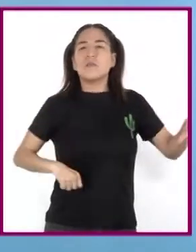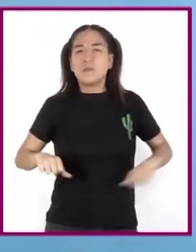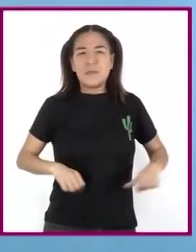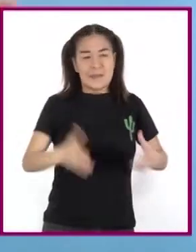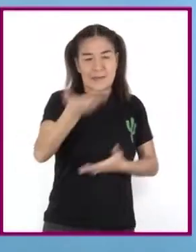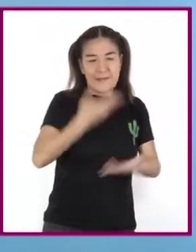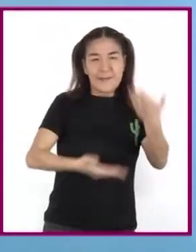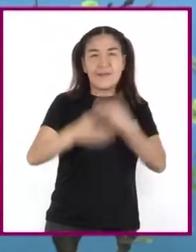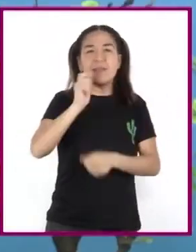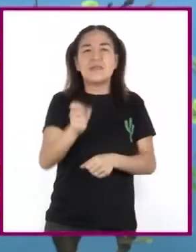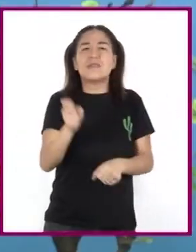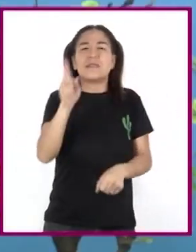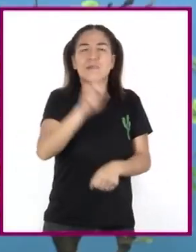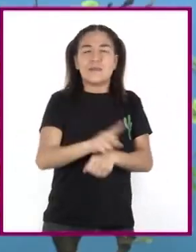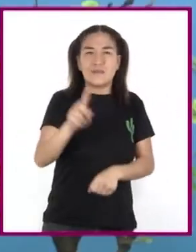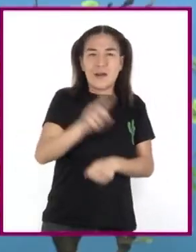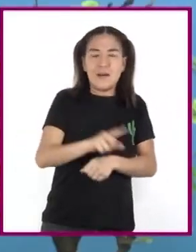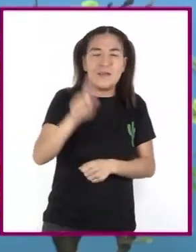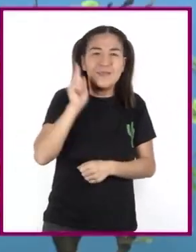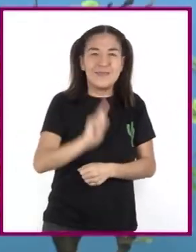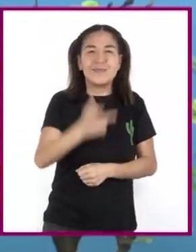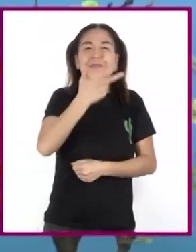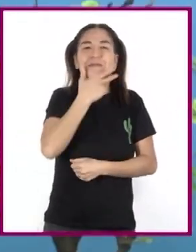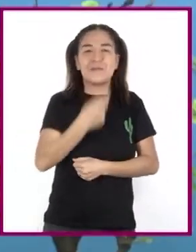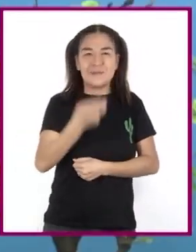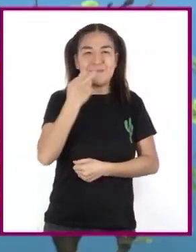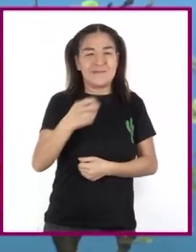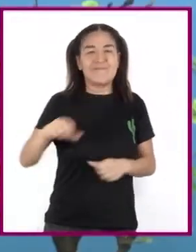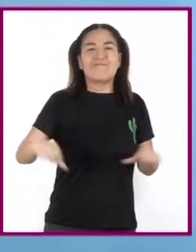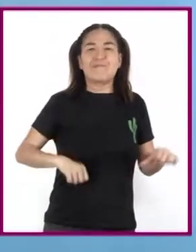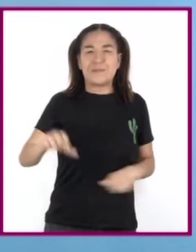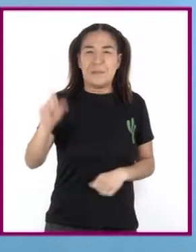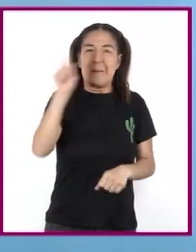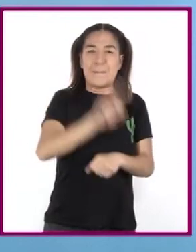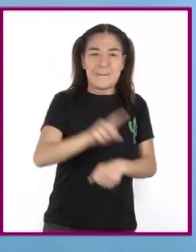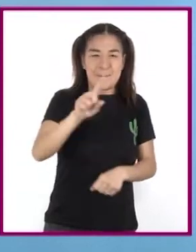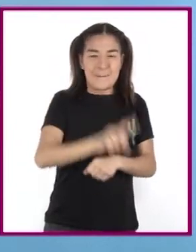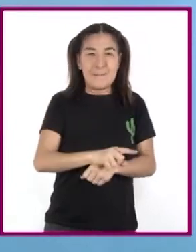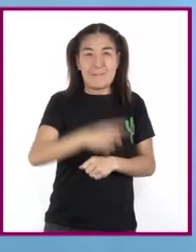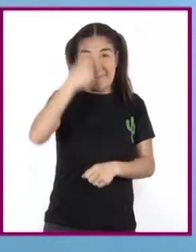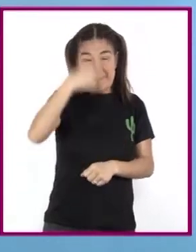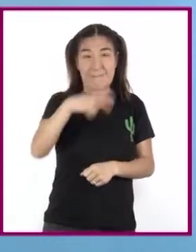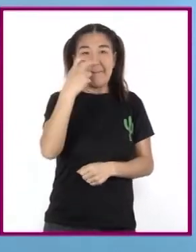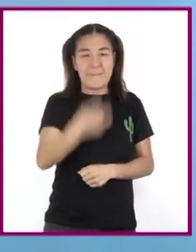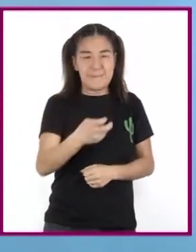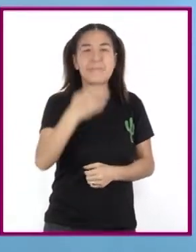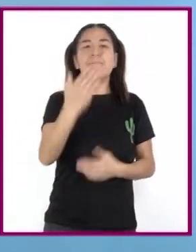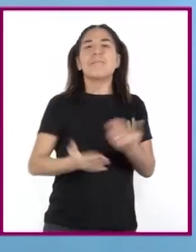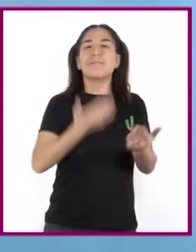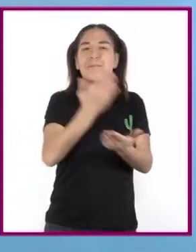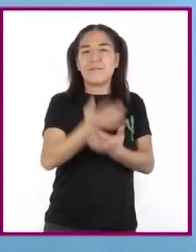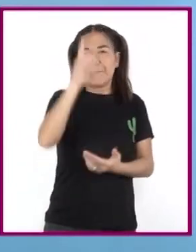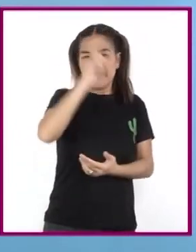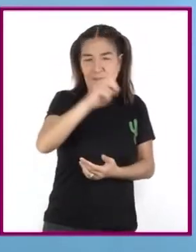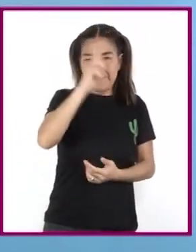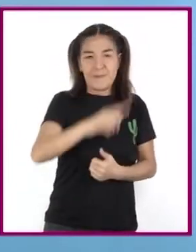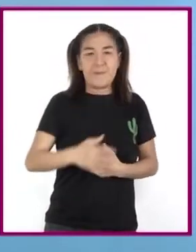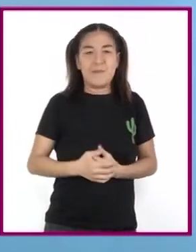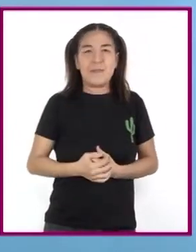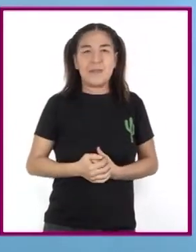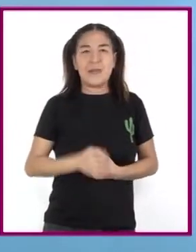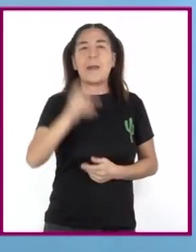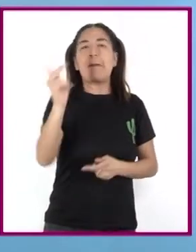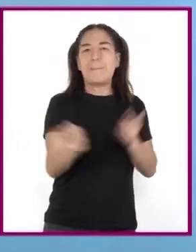que asumen los hombres y las mujeres en las actividades cotidianas. Para ello, les sugerimos aplicar el